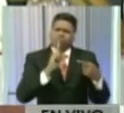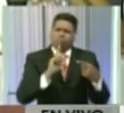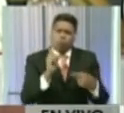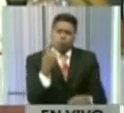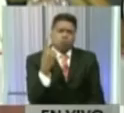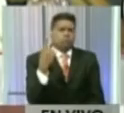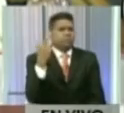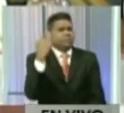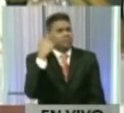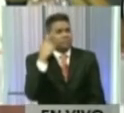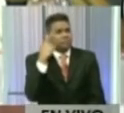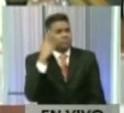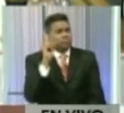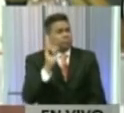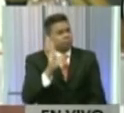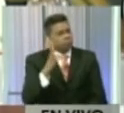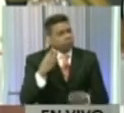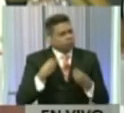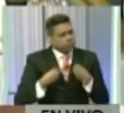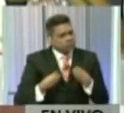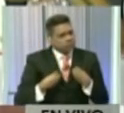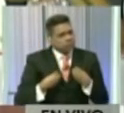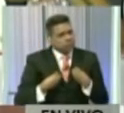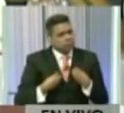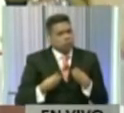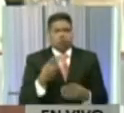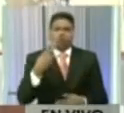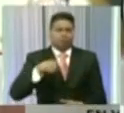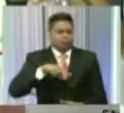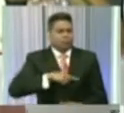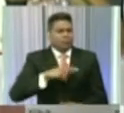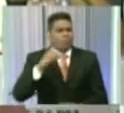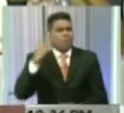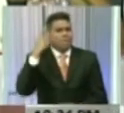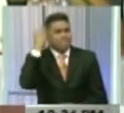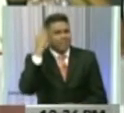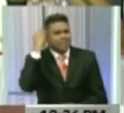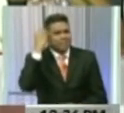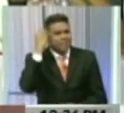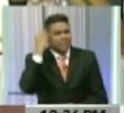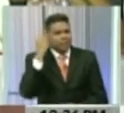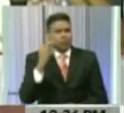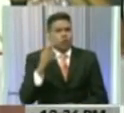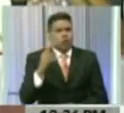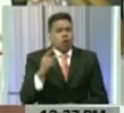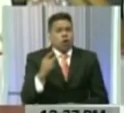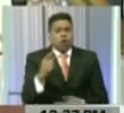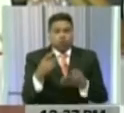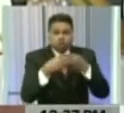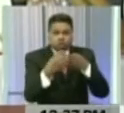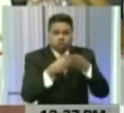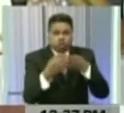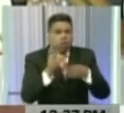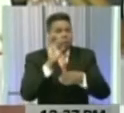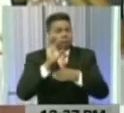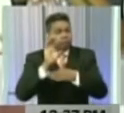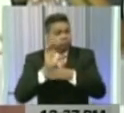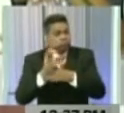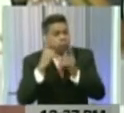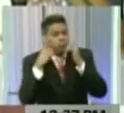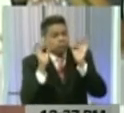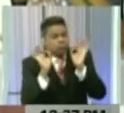Nosotros no vamos a tener tasa única, nosotros vamos a tener un dólar protegido para los alimentos y para los medicamentos.